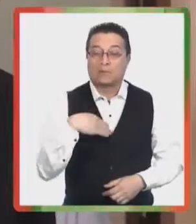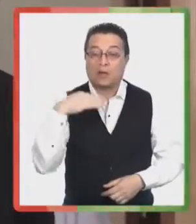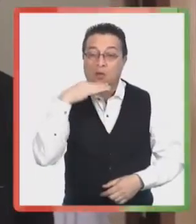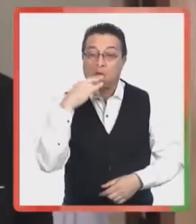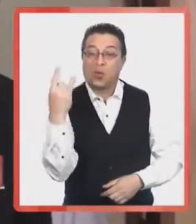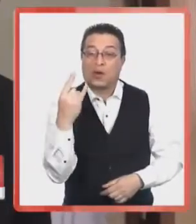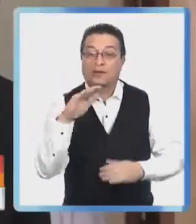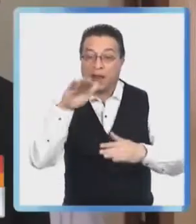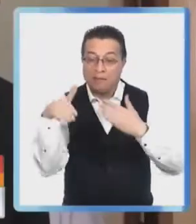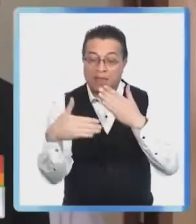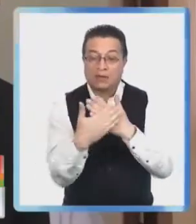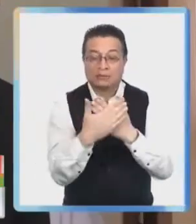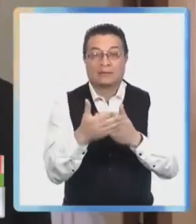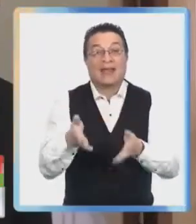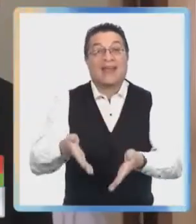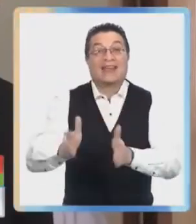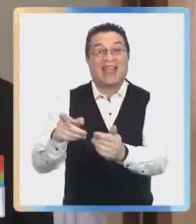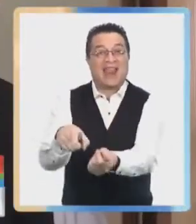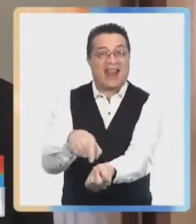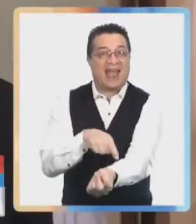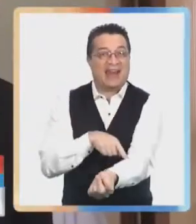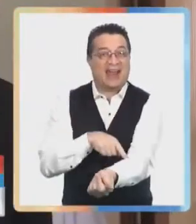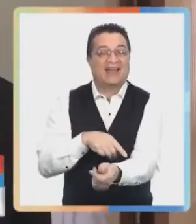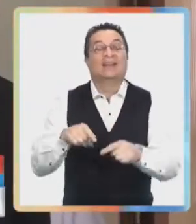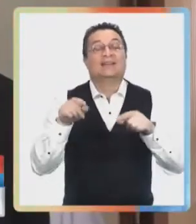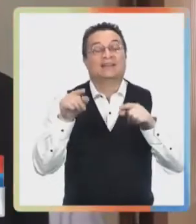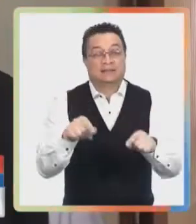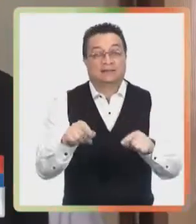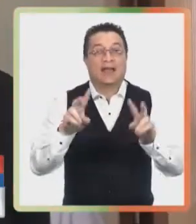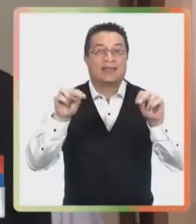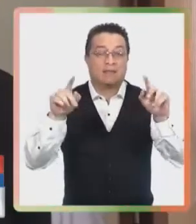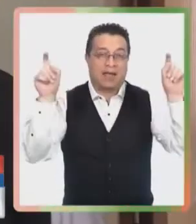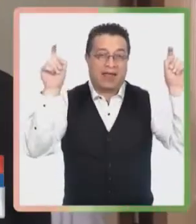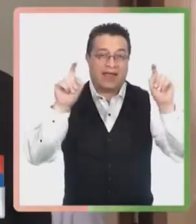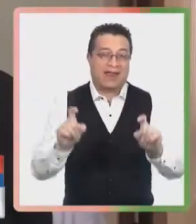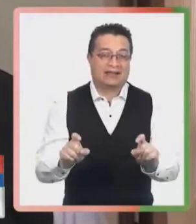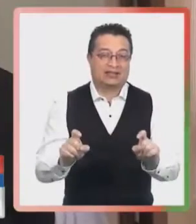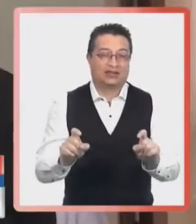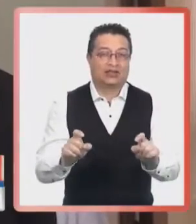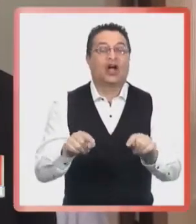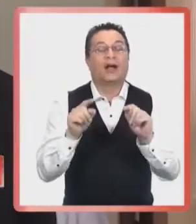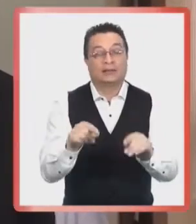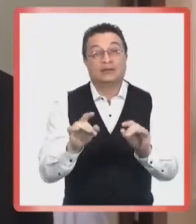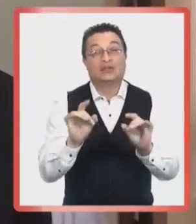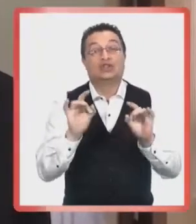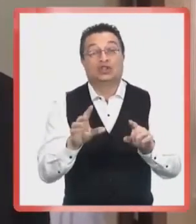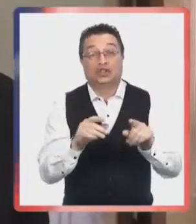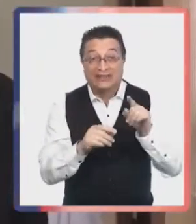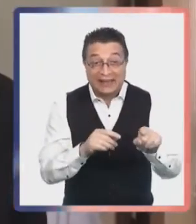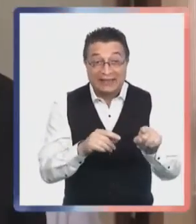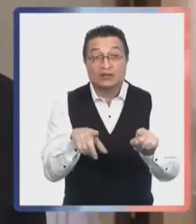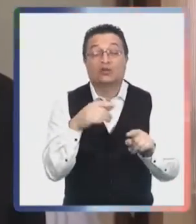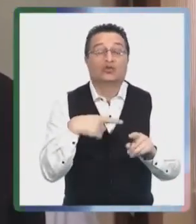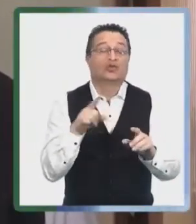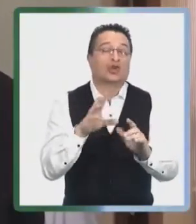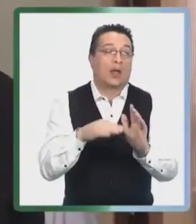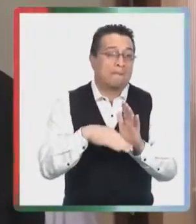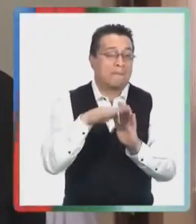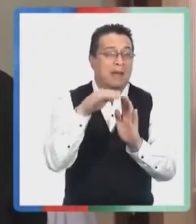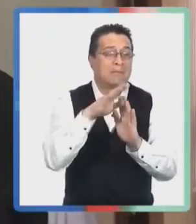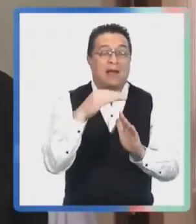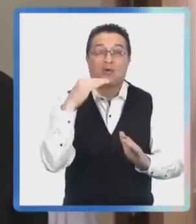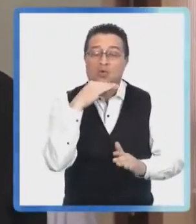sola emergencia de madrugada en el sector de Calle Larga, un tema eléctrico y más que eso no